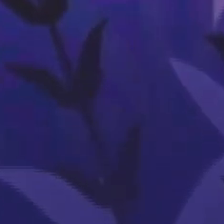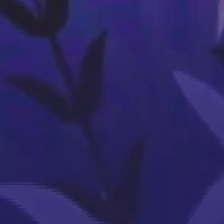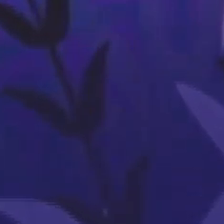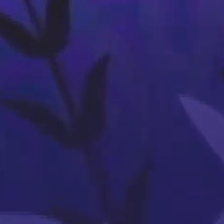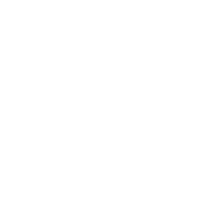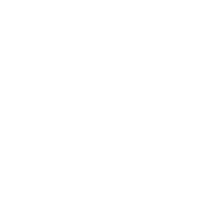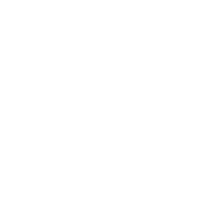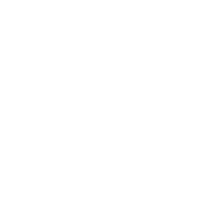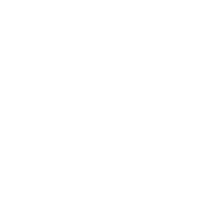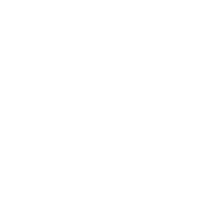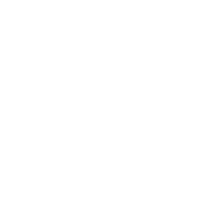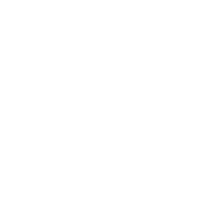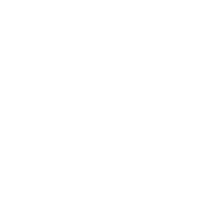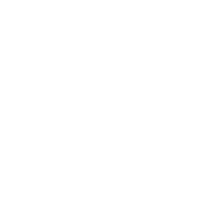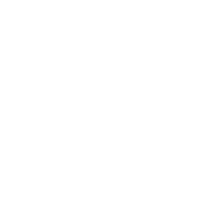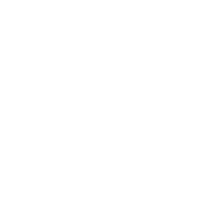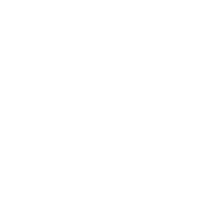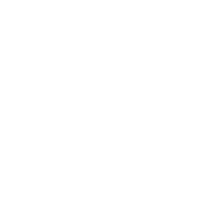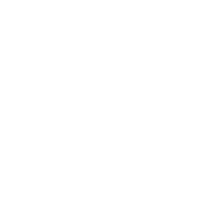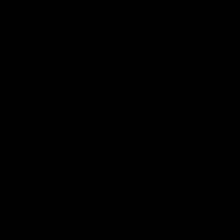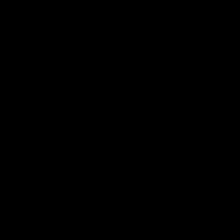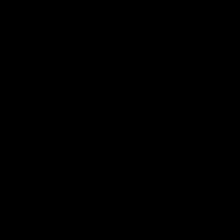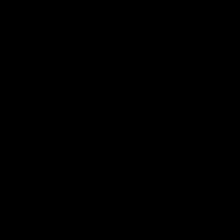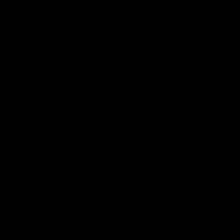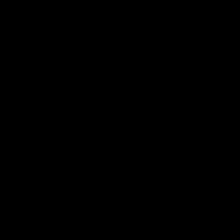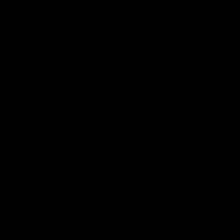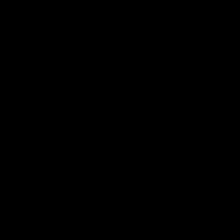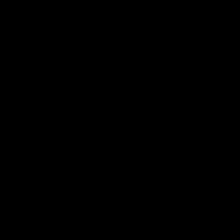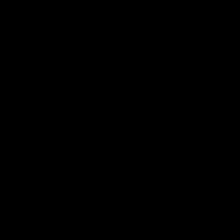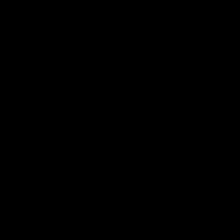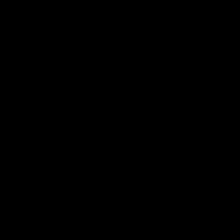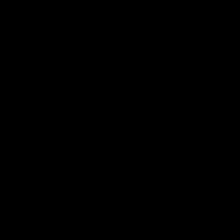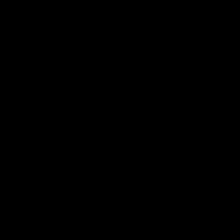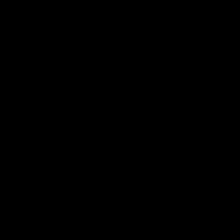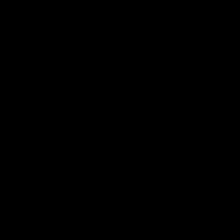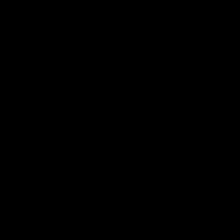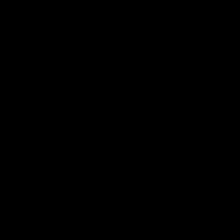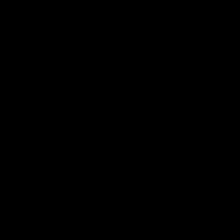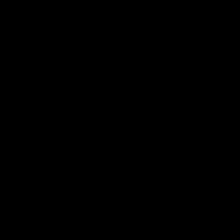noche. Patrocinan Colby y Cosevi.